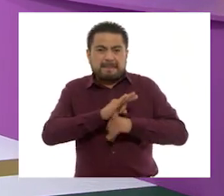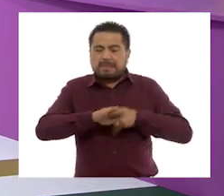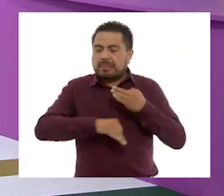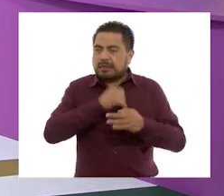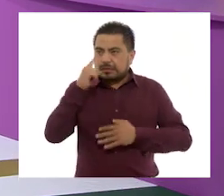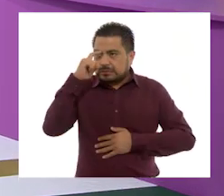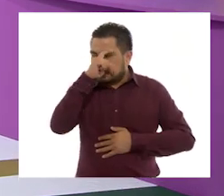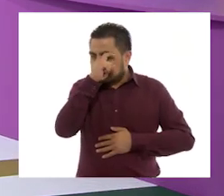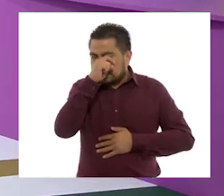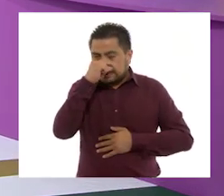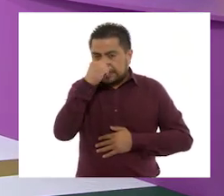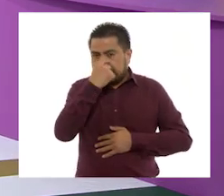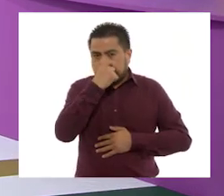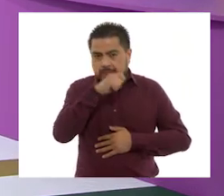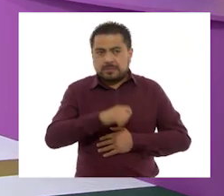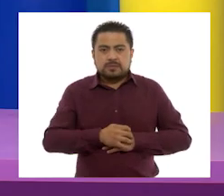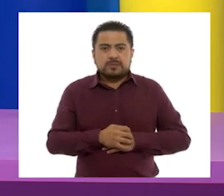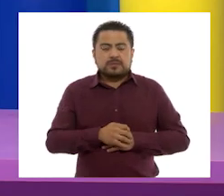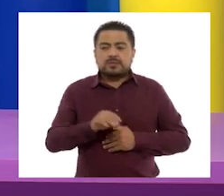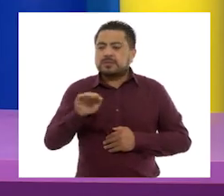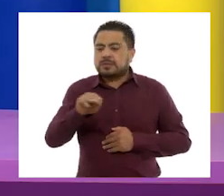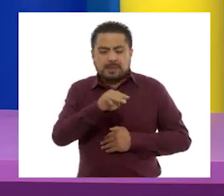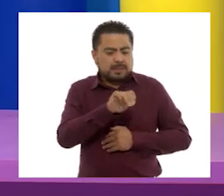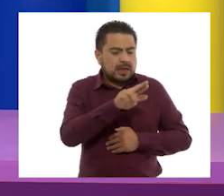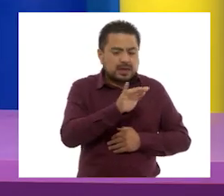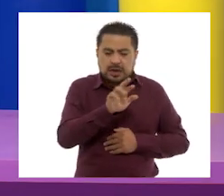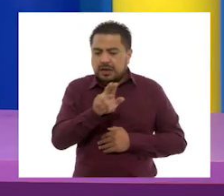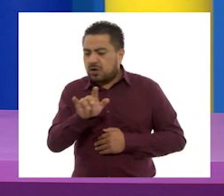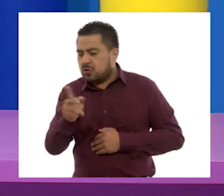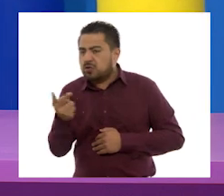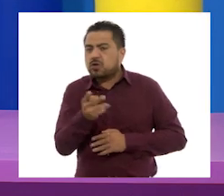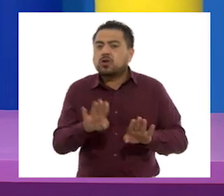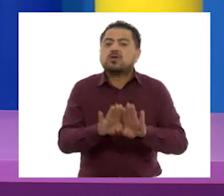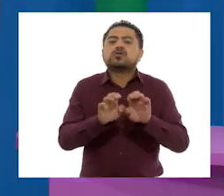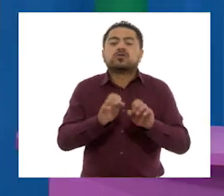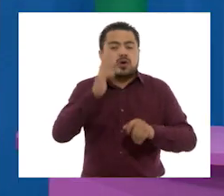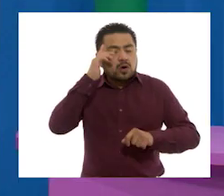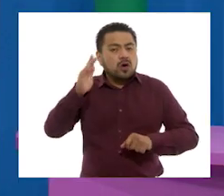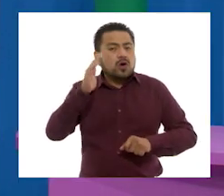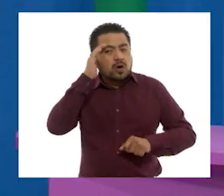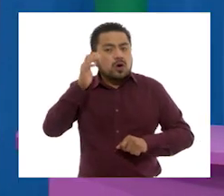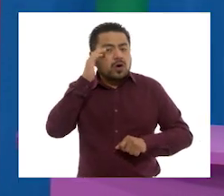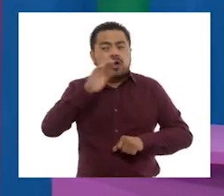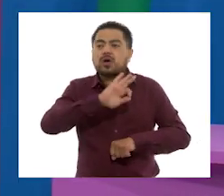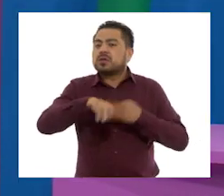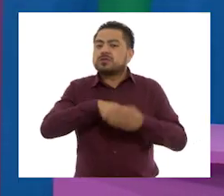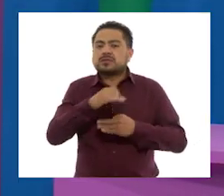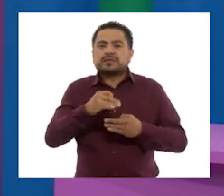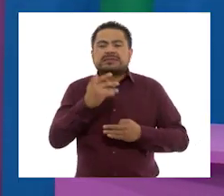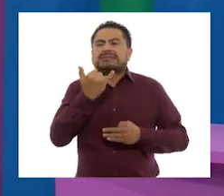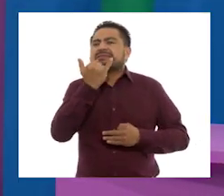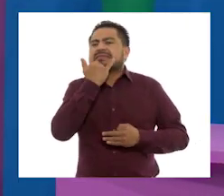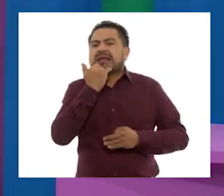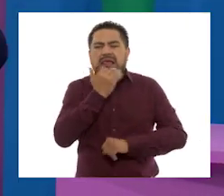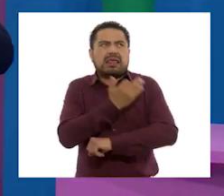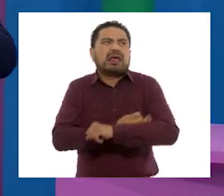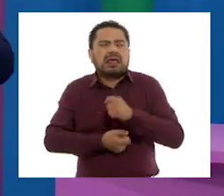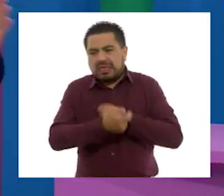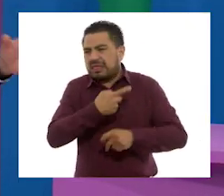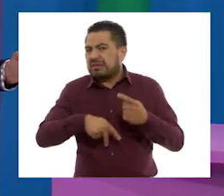caos. Todo sí, un caos. Sí, María, sí. Raulito, ¿cómo están? Hola, bien. Hola a todos, ¿cómo están? Perdónenme la demora, es que la lluvia